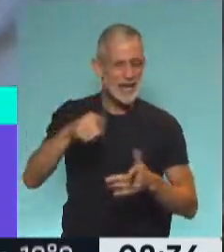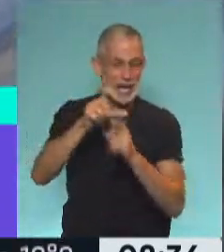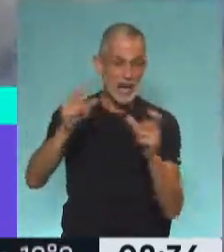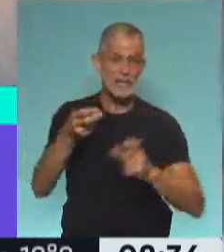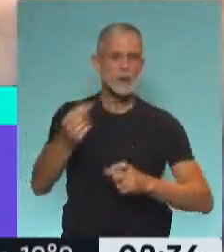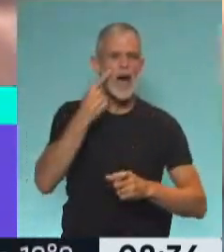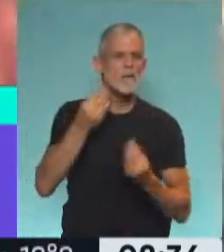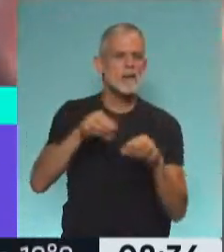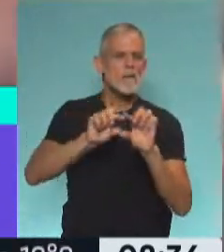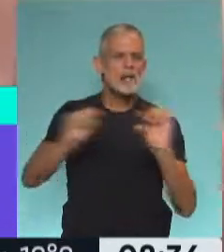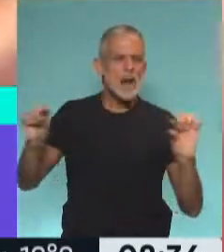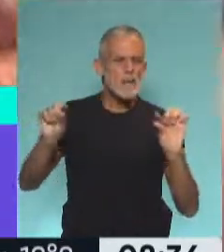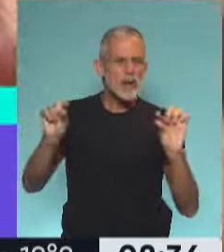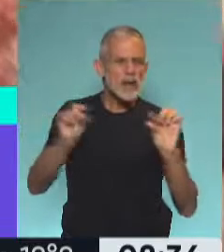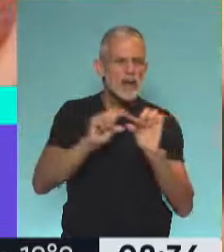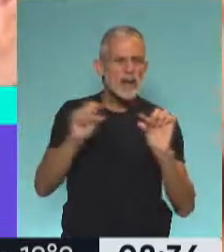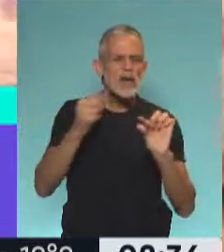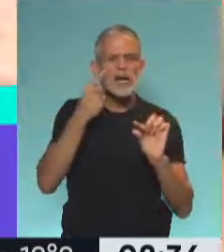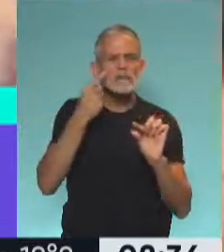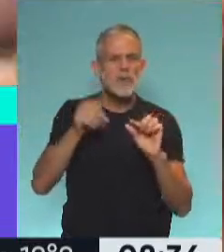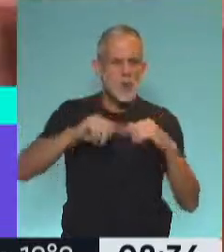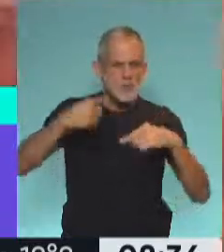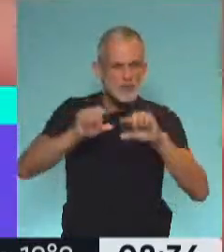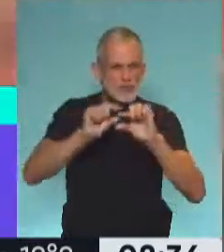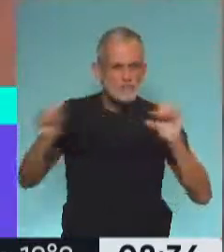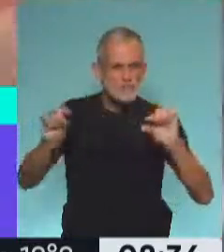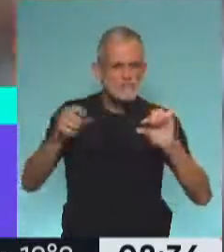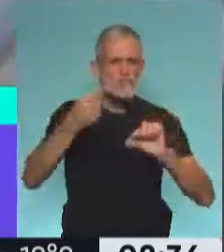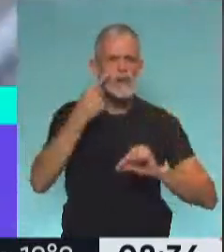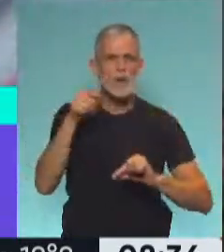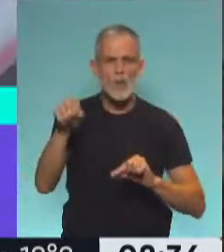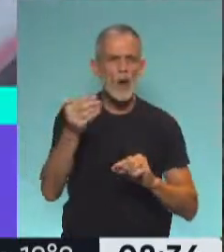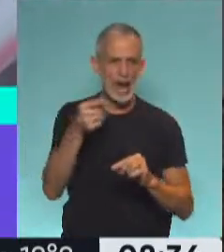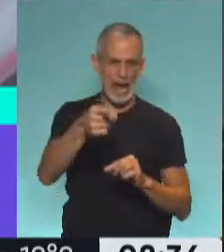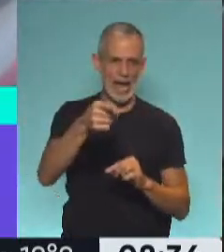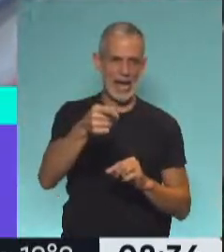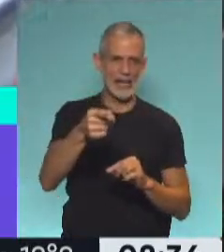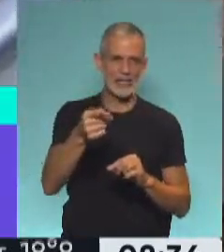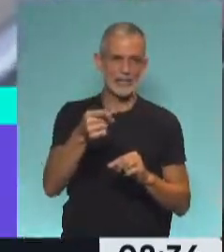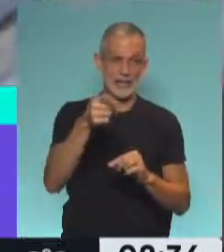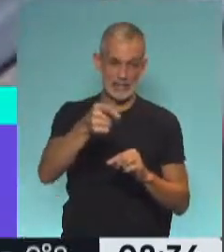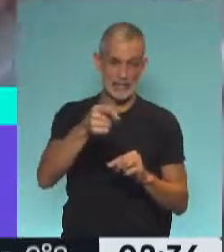muéstrame el matambrito, si es tan amable. A ver, señámelo, señálelo acá, Osvaldo. Bien, al cámara.